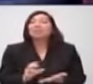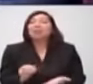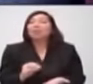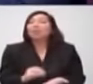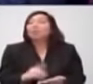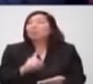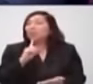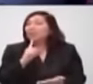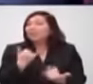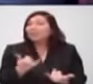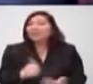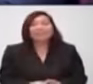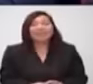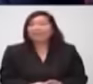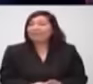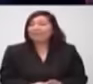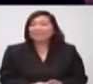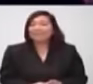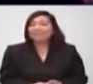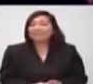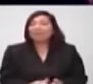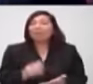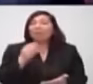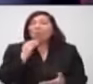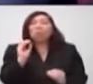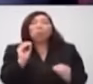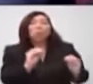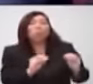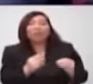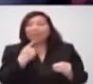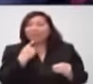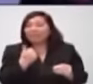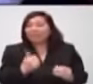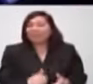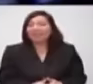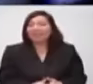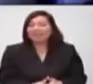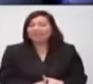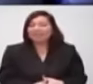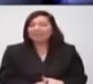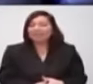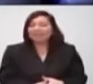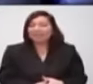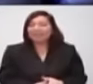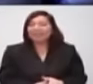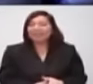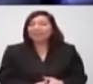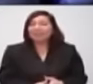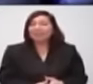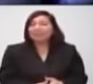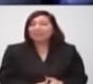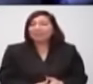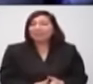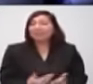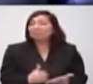y no estar, digamos, tapando huecos, como diríamos en el lenguaje popular, ¿no?